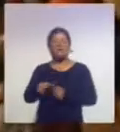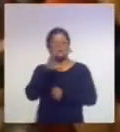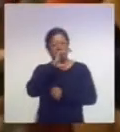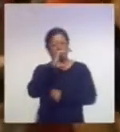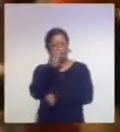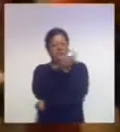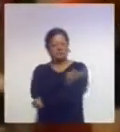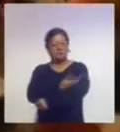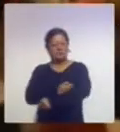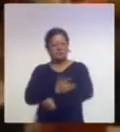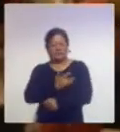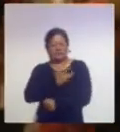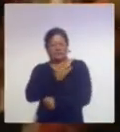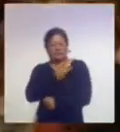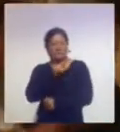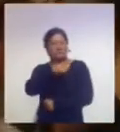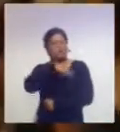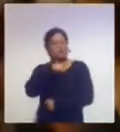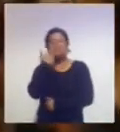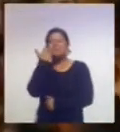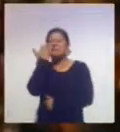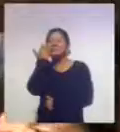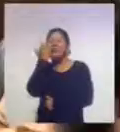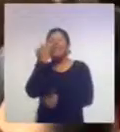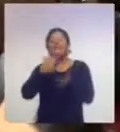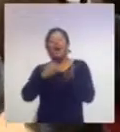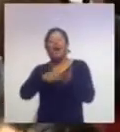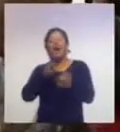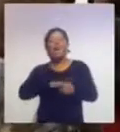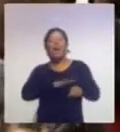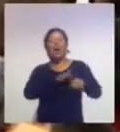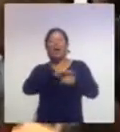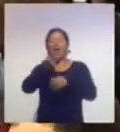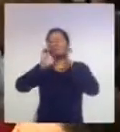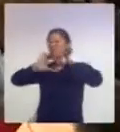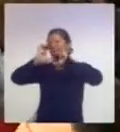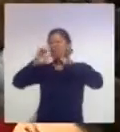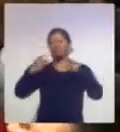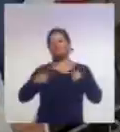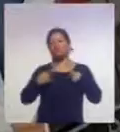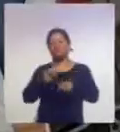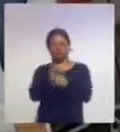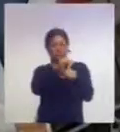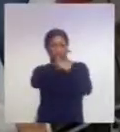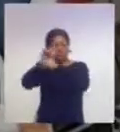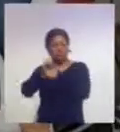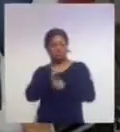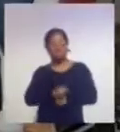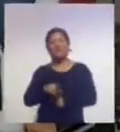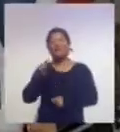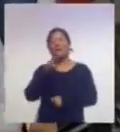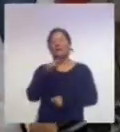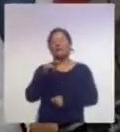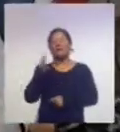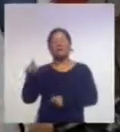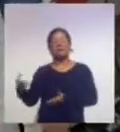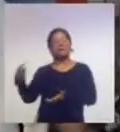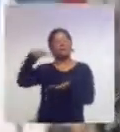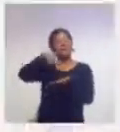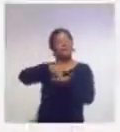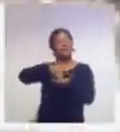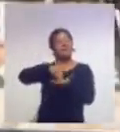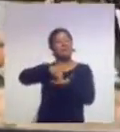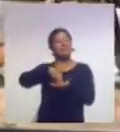presentes estaban ansiosos de ver a los artistas que aún faltaban. Los teles subieron al escenario y los fans mostraron su